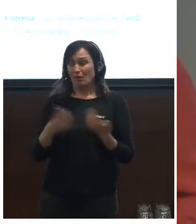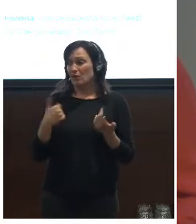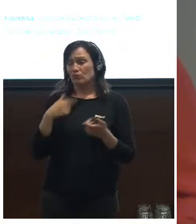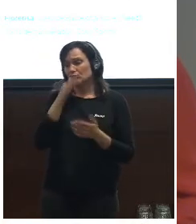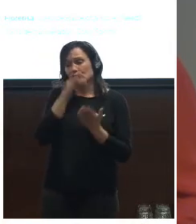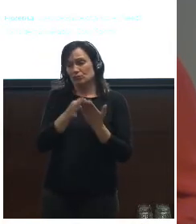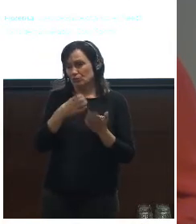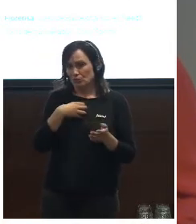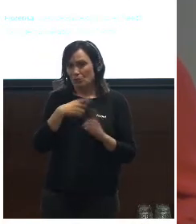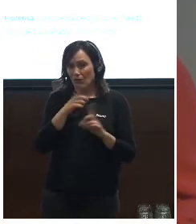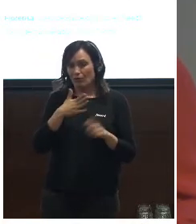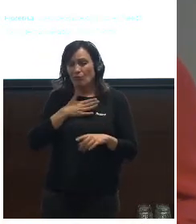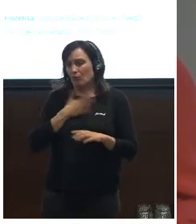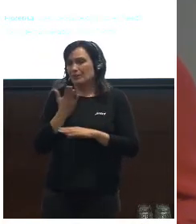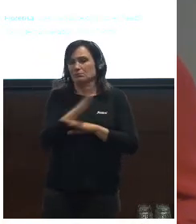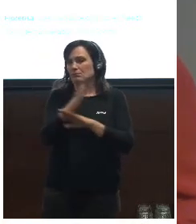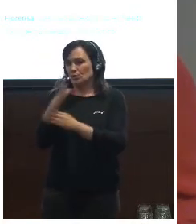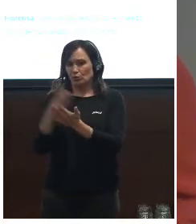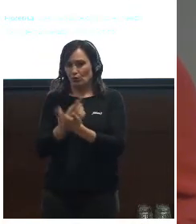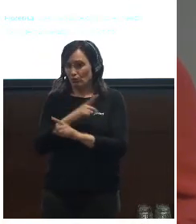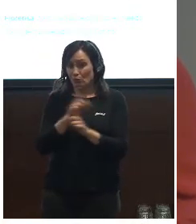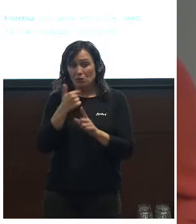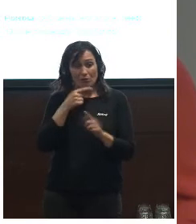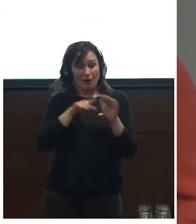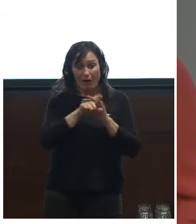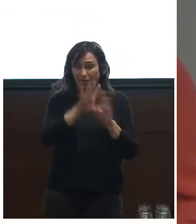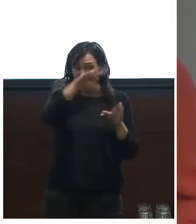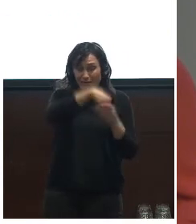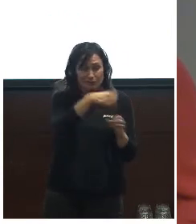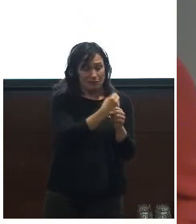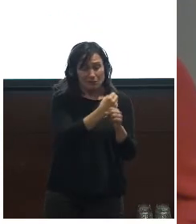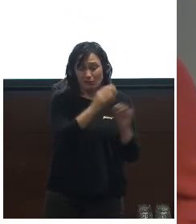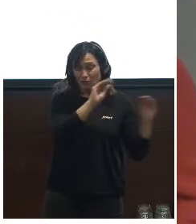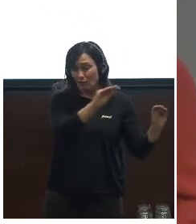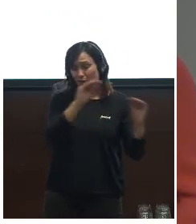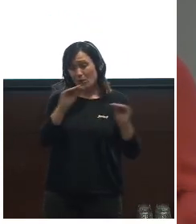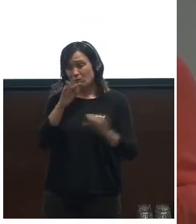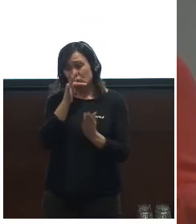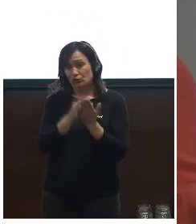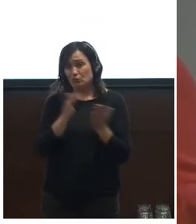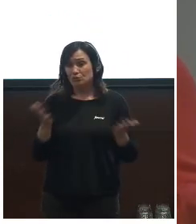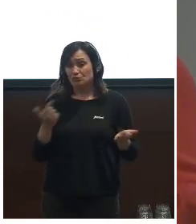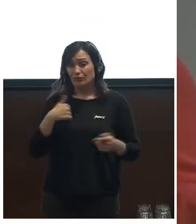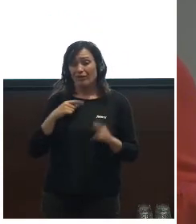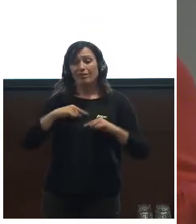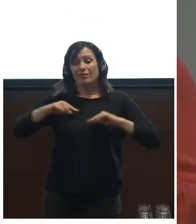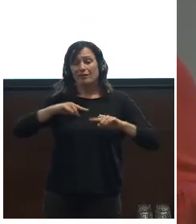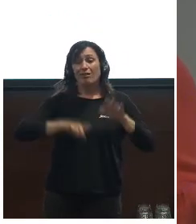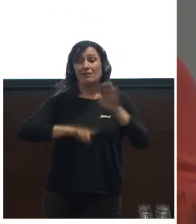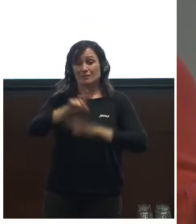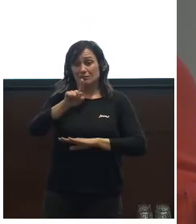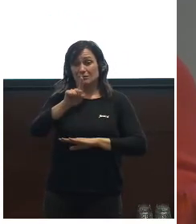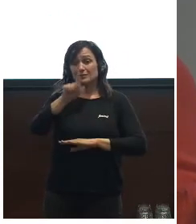todos, es a formar a nuestra gente, también que lo necesitamos. Yo soy el director de desarrollo, pero también soy el responsable máximo